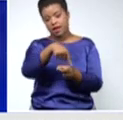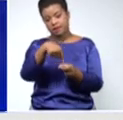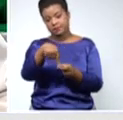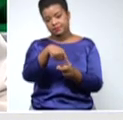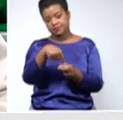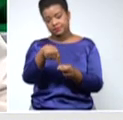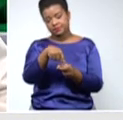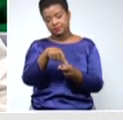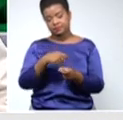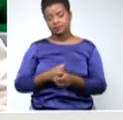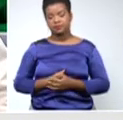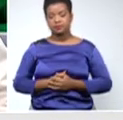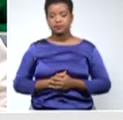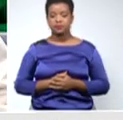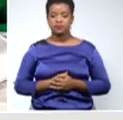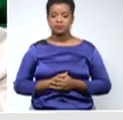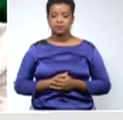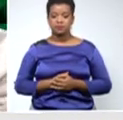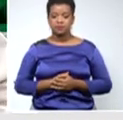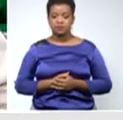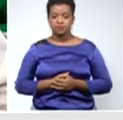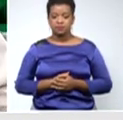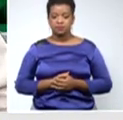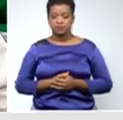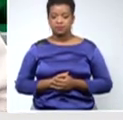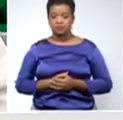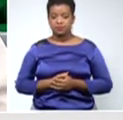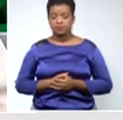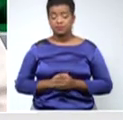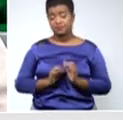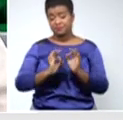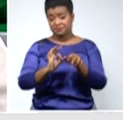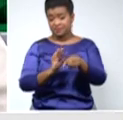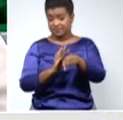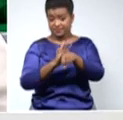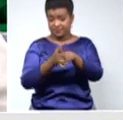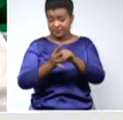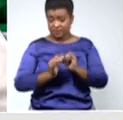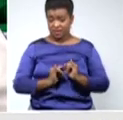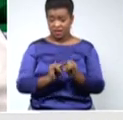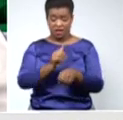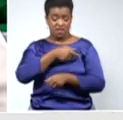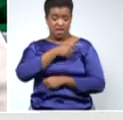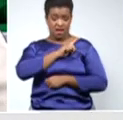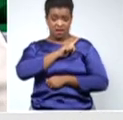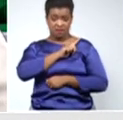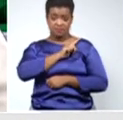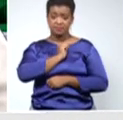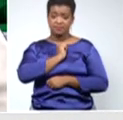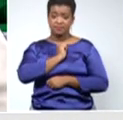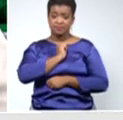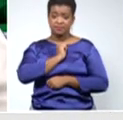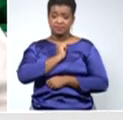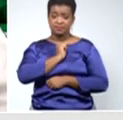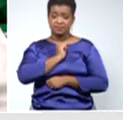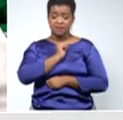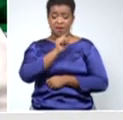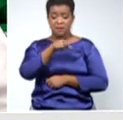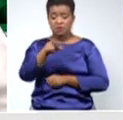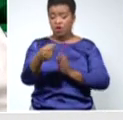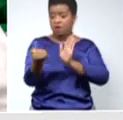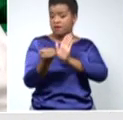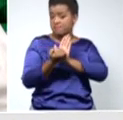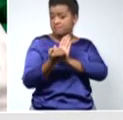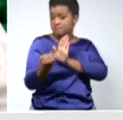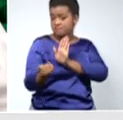realizaron. Con este comportamiento ayer de la incidencia de casos confirmados de